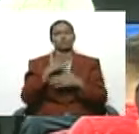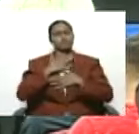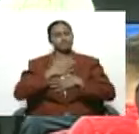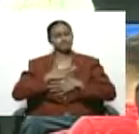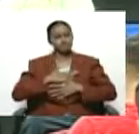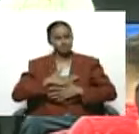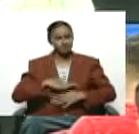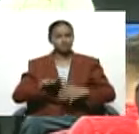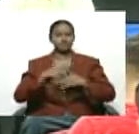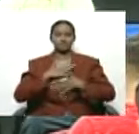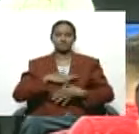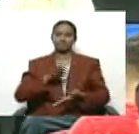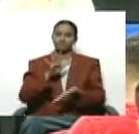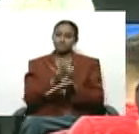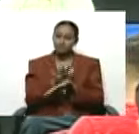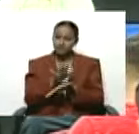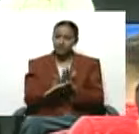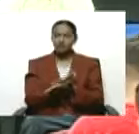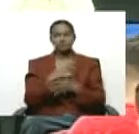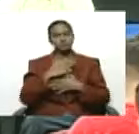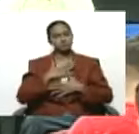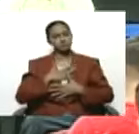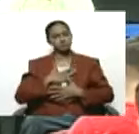Que uno no sabe si se revienta la cuerda.